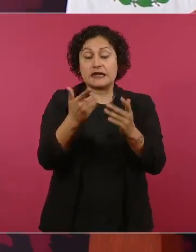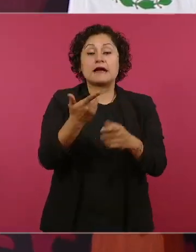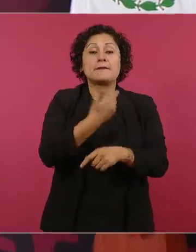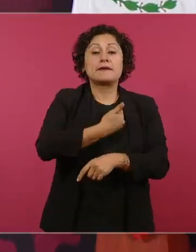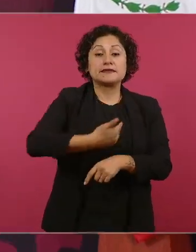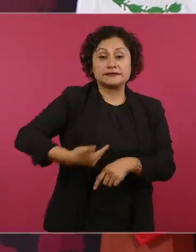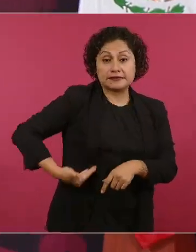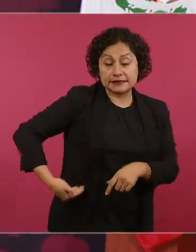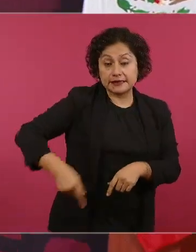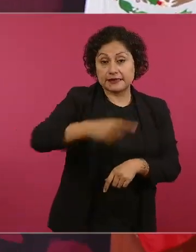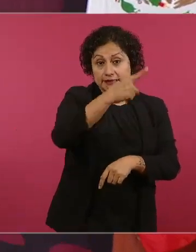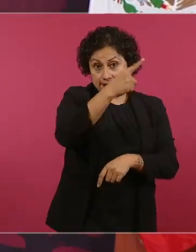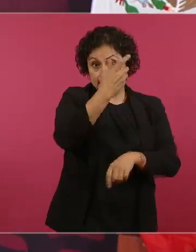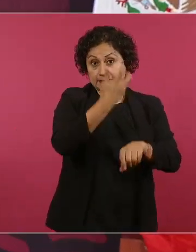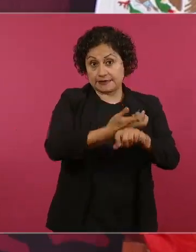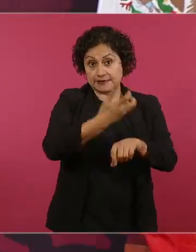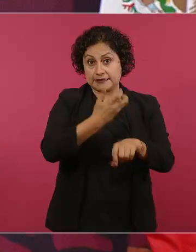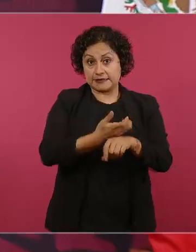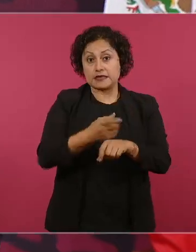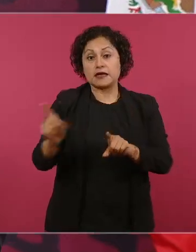en materia de seguridad, Sullivan,